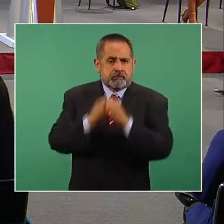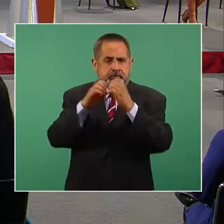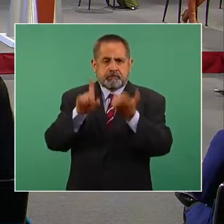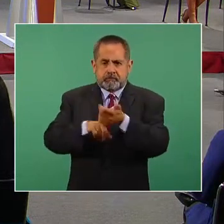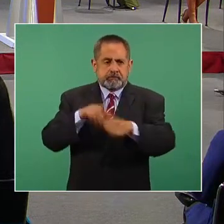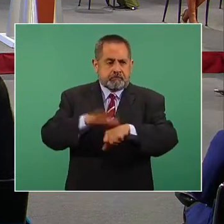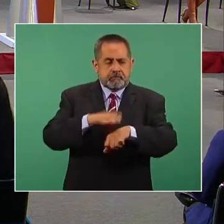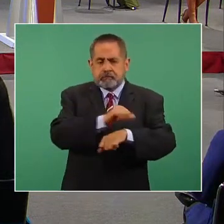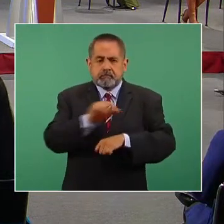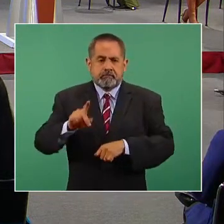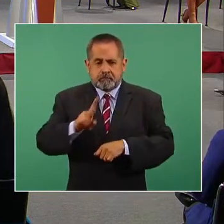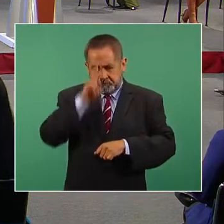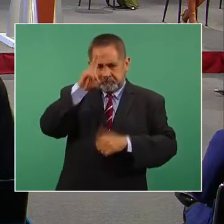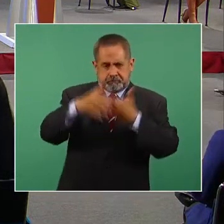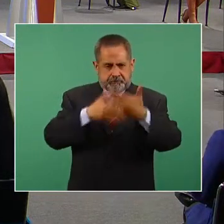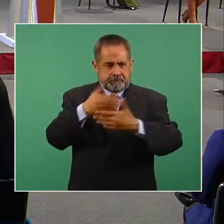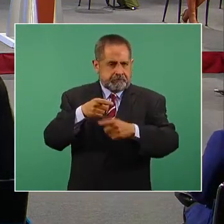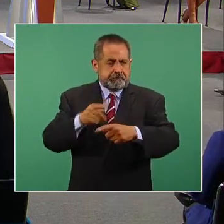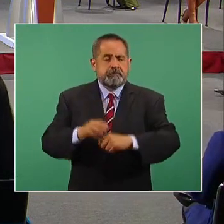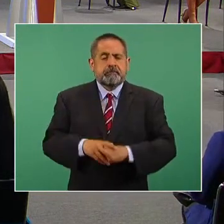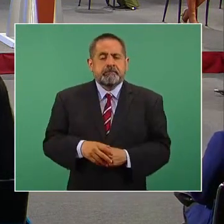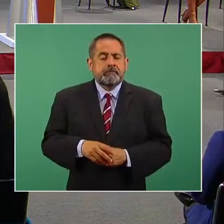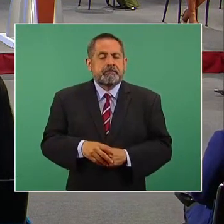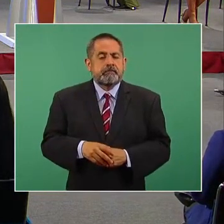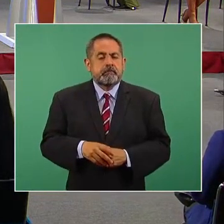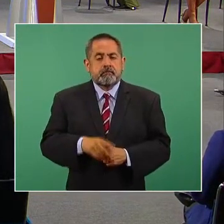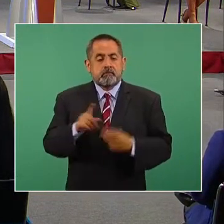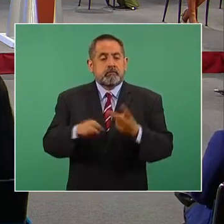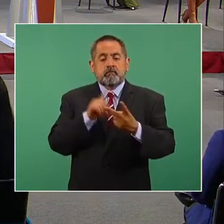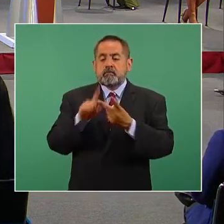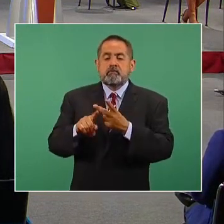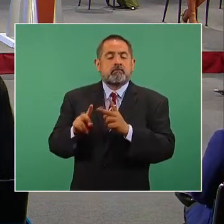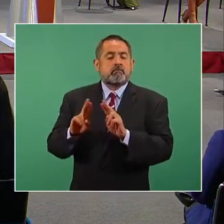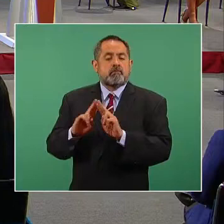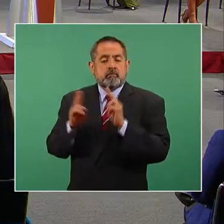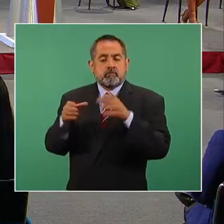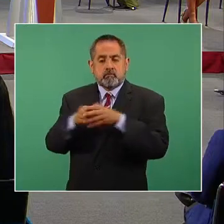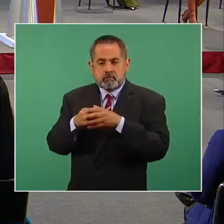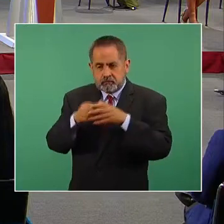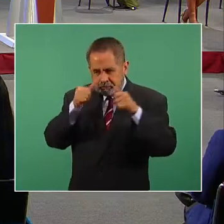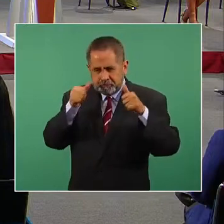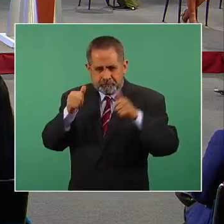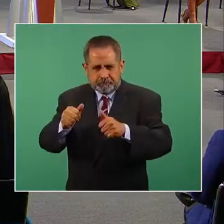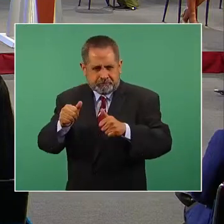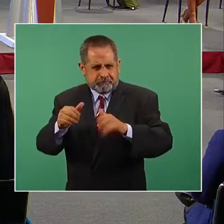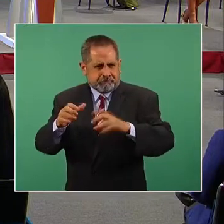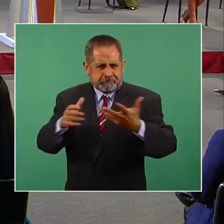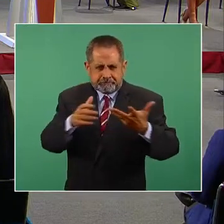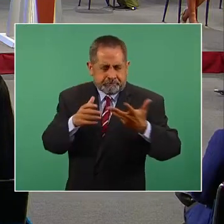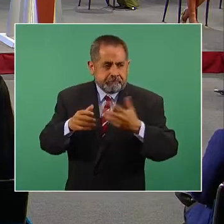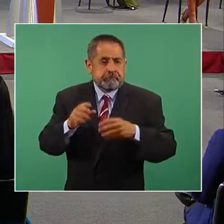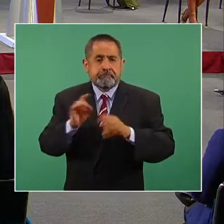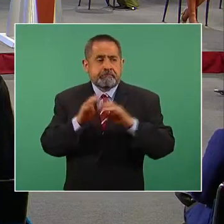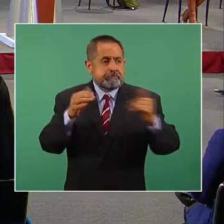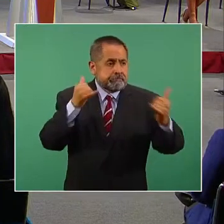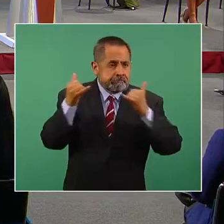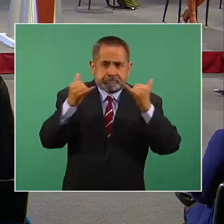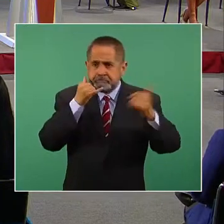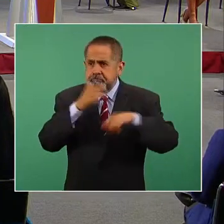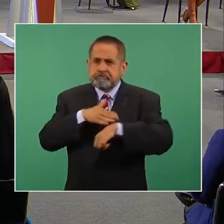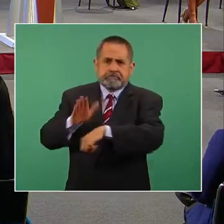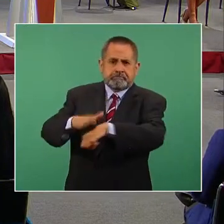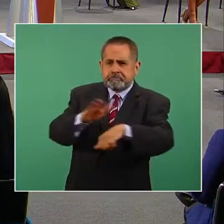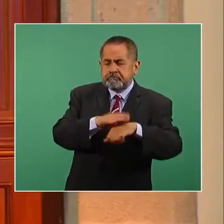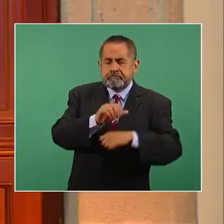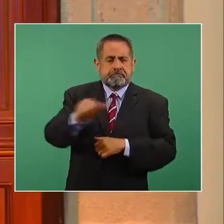de violencia de género. Después tenemos la unidad de análisis y contexto, que es central, centralísimo. Aquí el llamado a las autoridades estatales